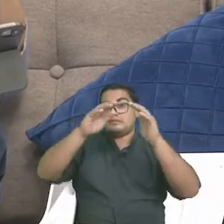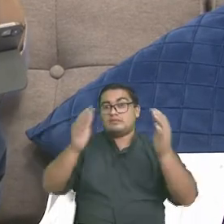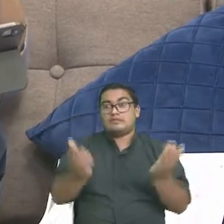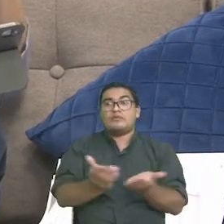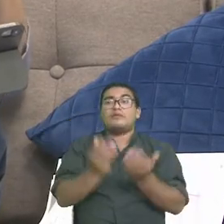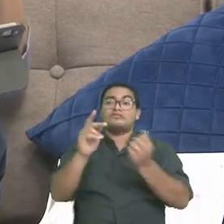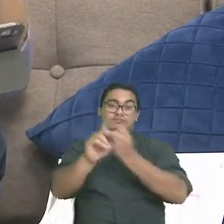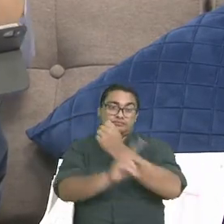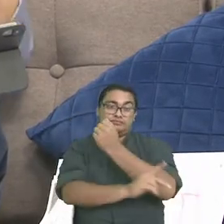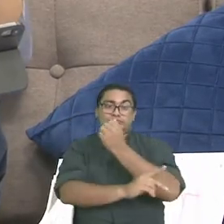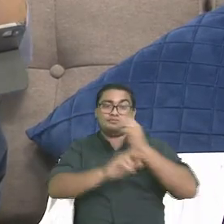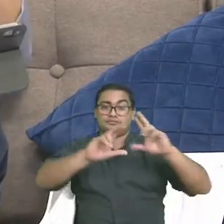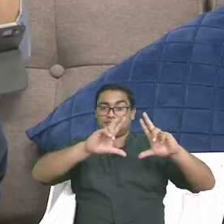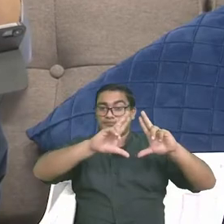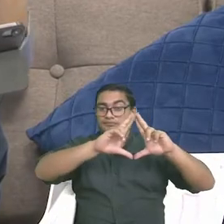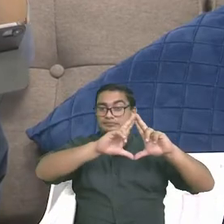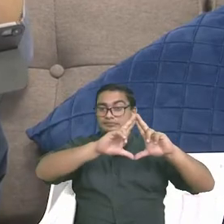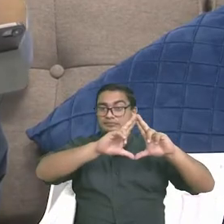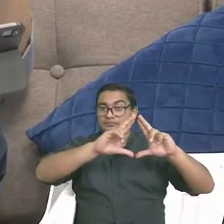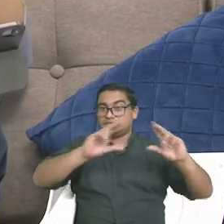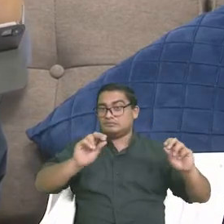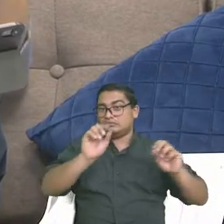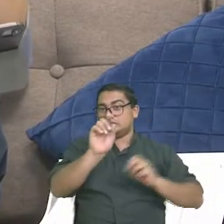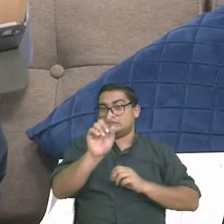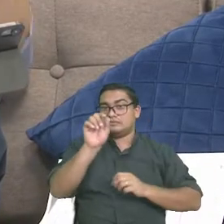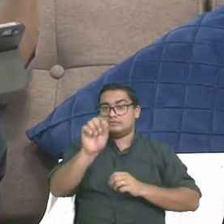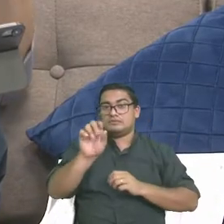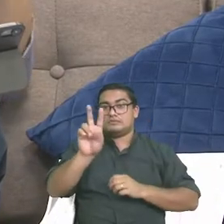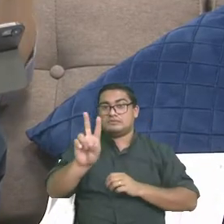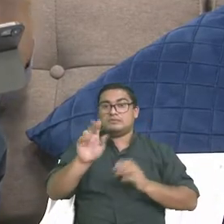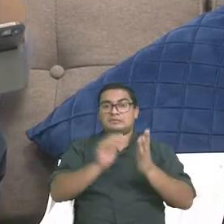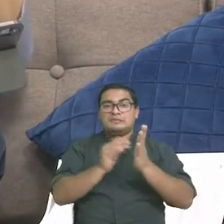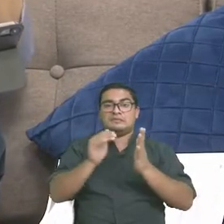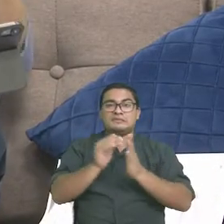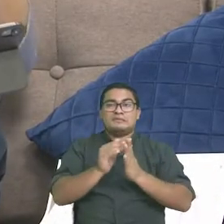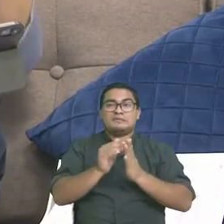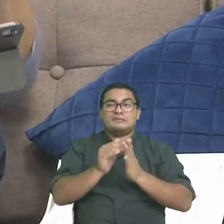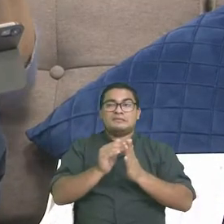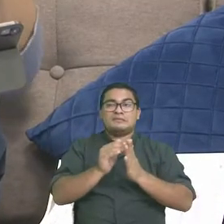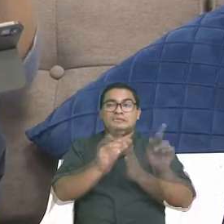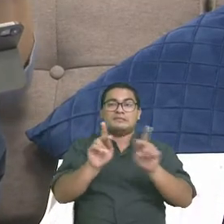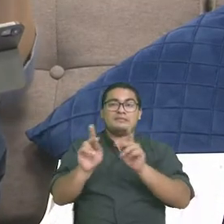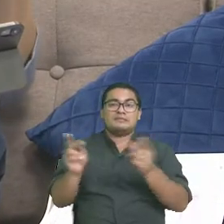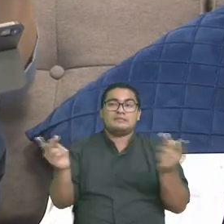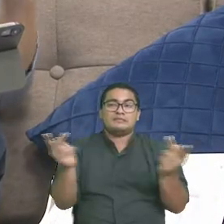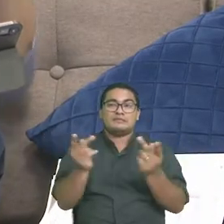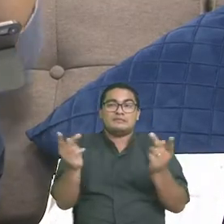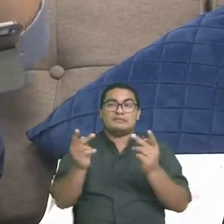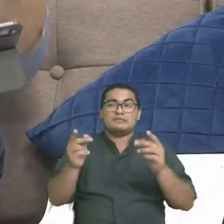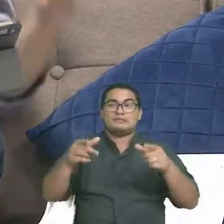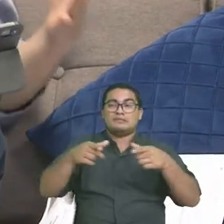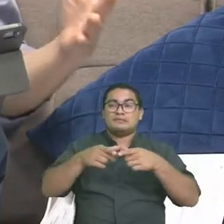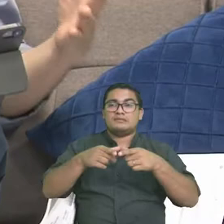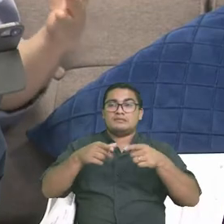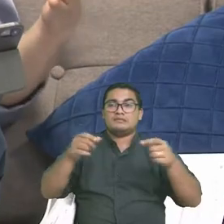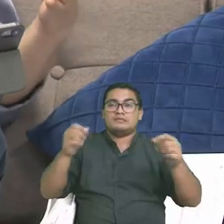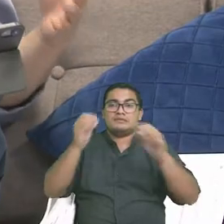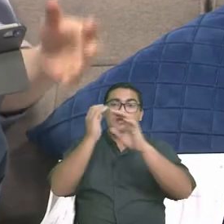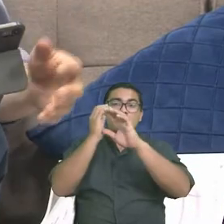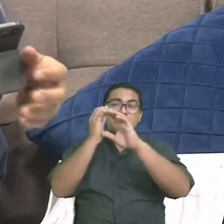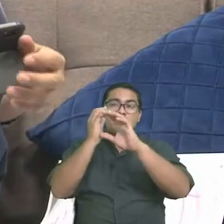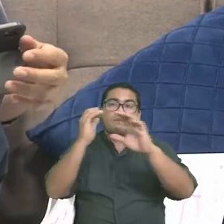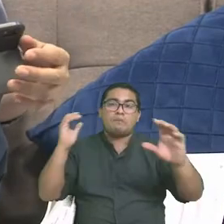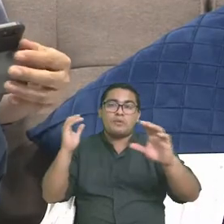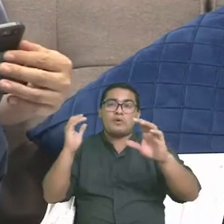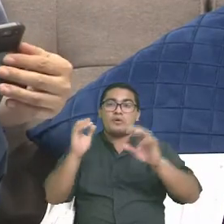que todavía casi 1.2 millones de habitantes de la capital se pueden seguir montando en un transporte urbano